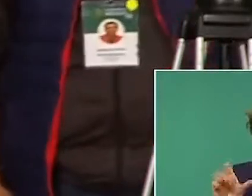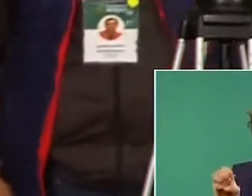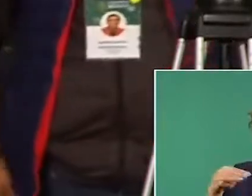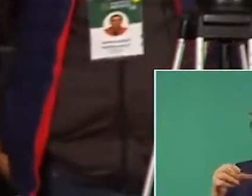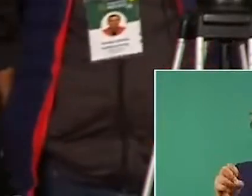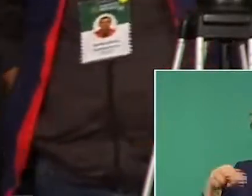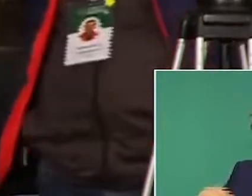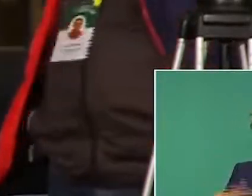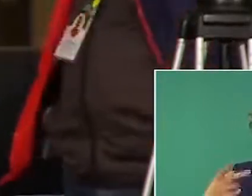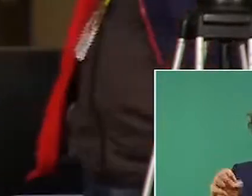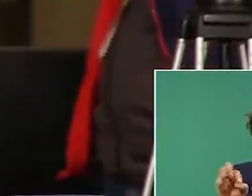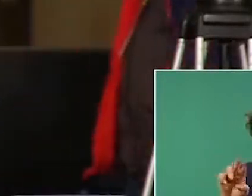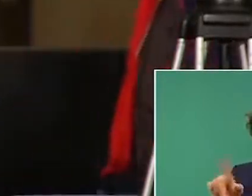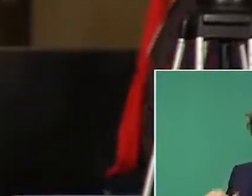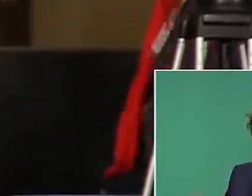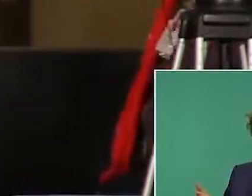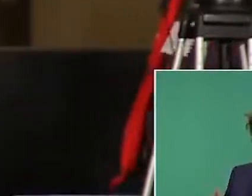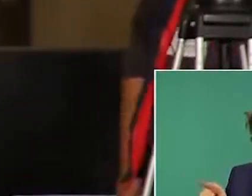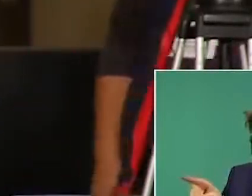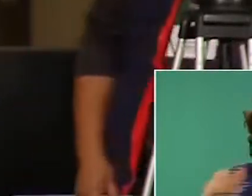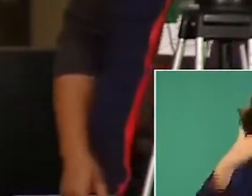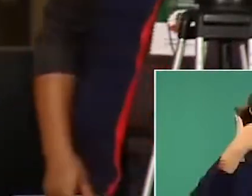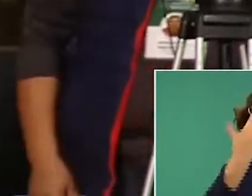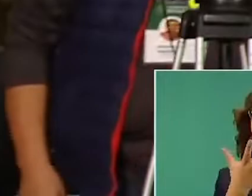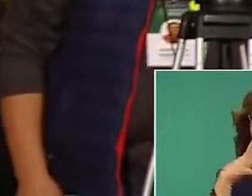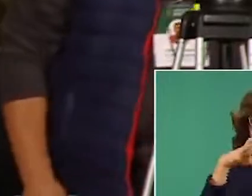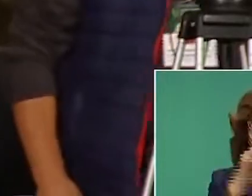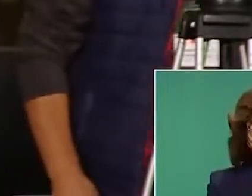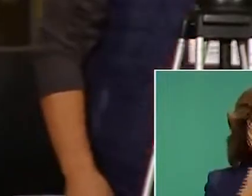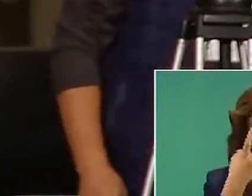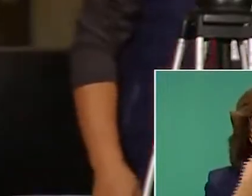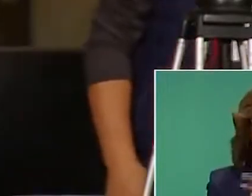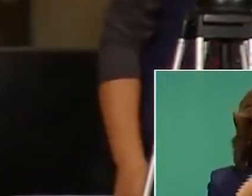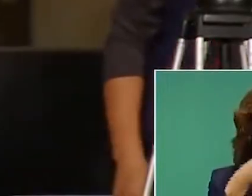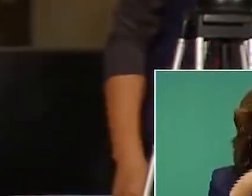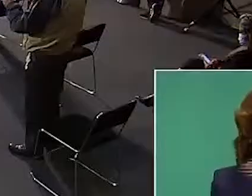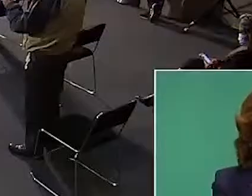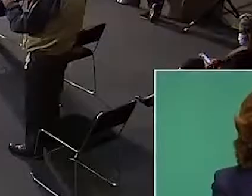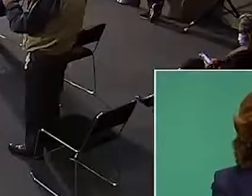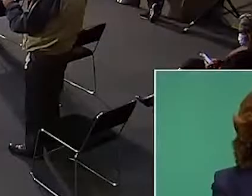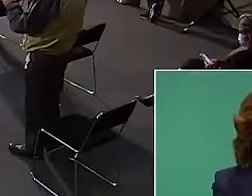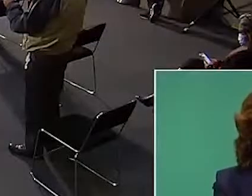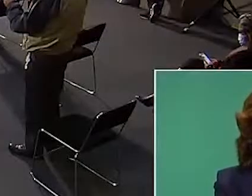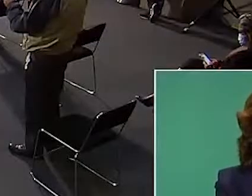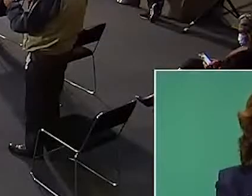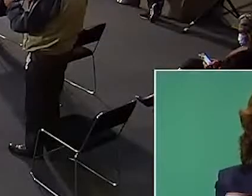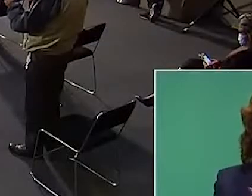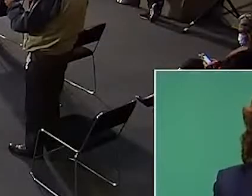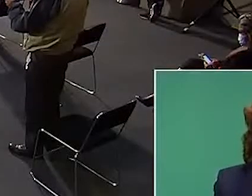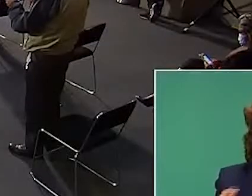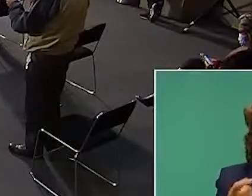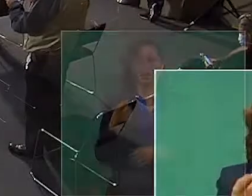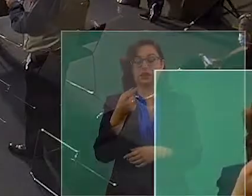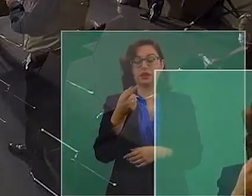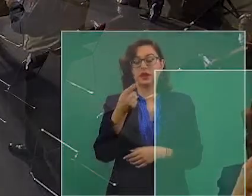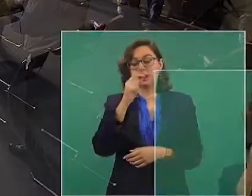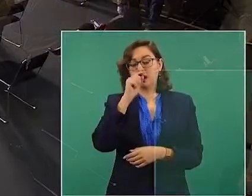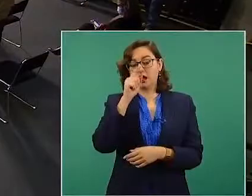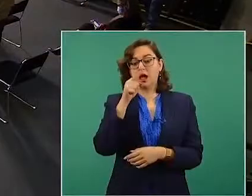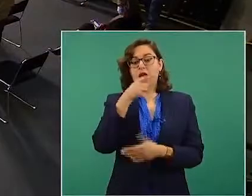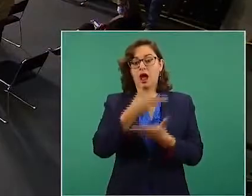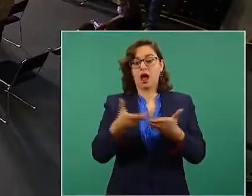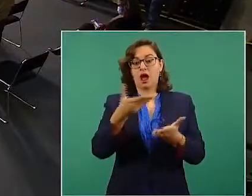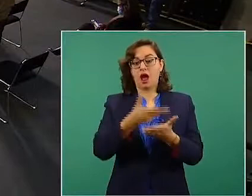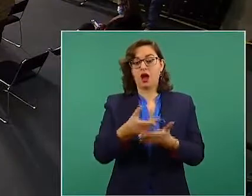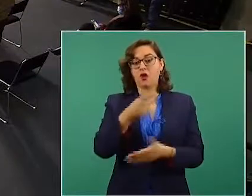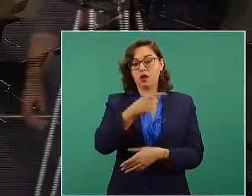al que supuestamente lo quiso aprehender por órdenes de Javier Lozano Alarcón, quien por cierto es hoy el vocero de Cabeza de Vaca, el gobernador